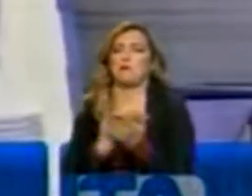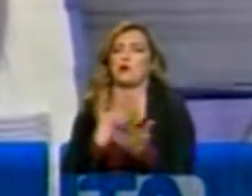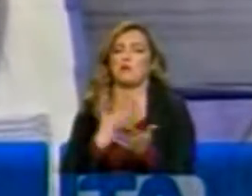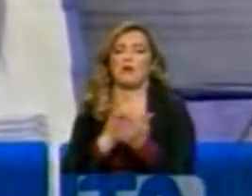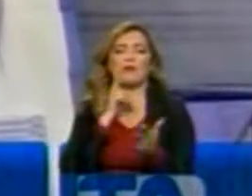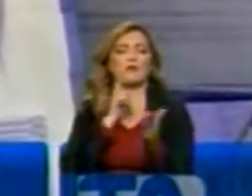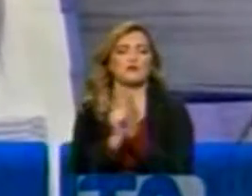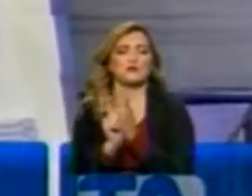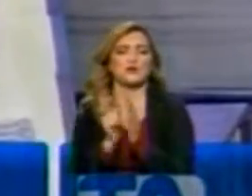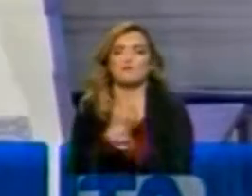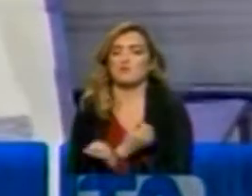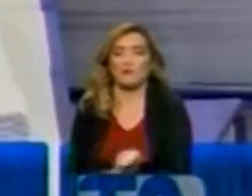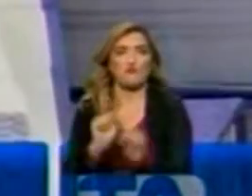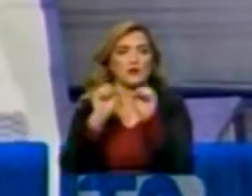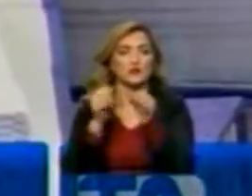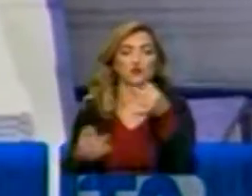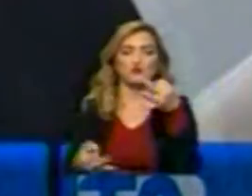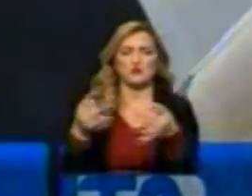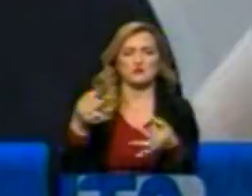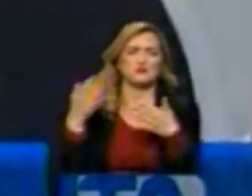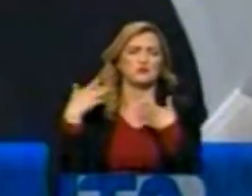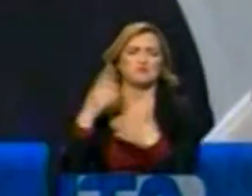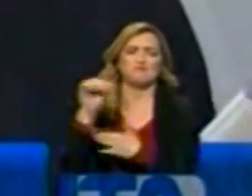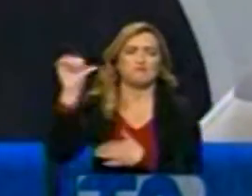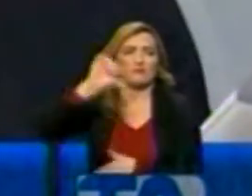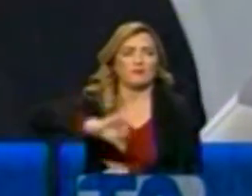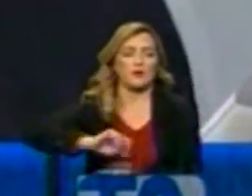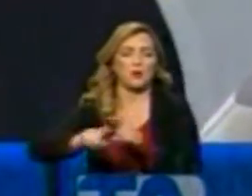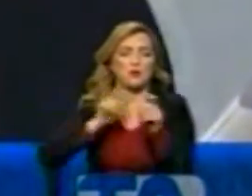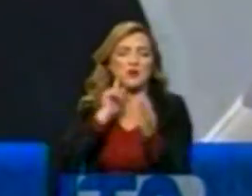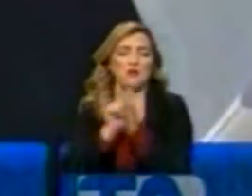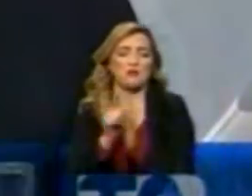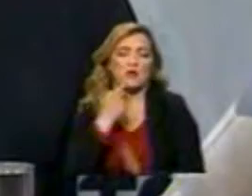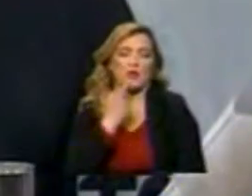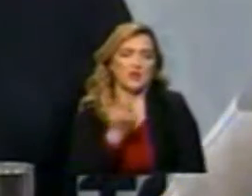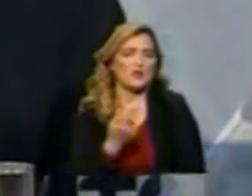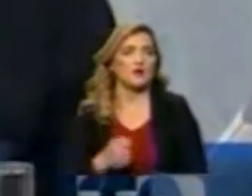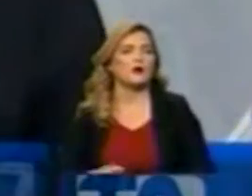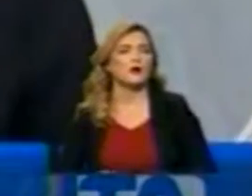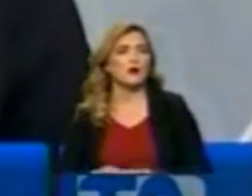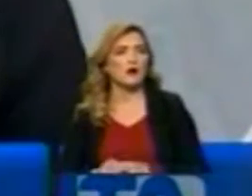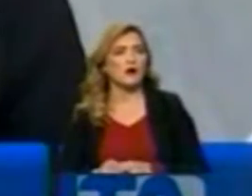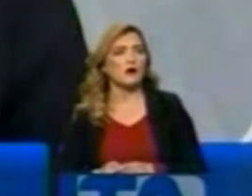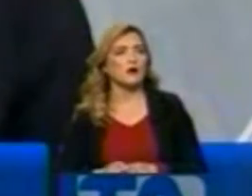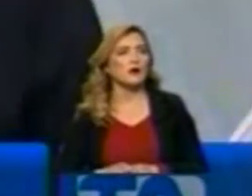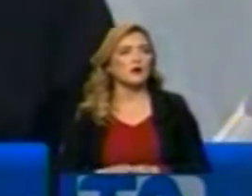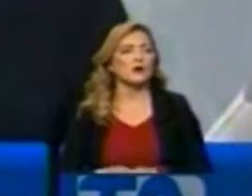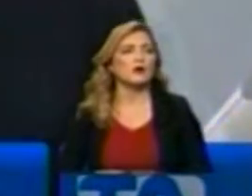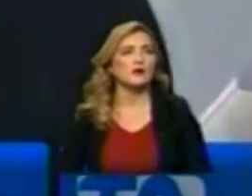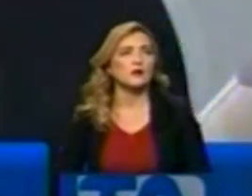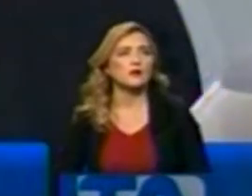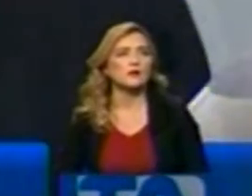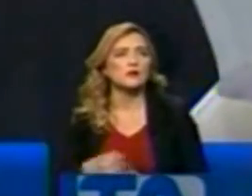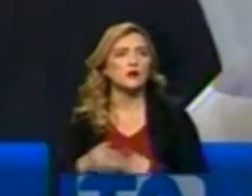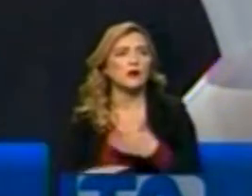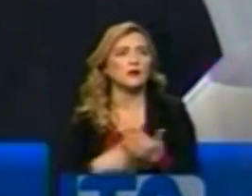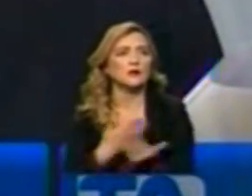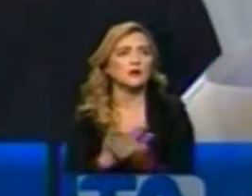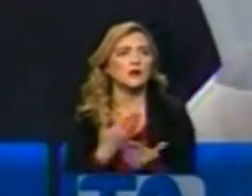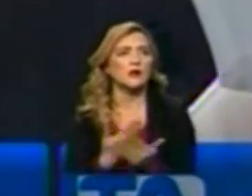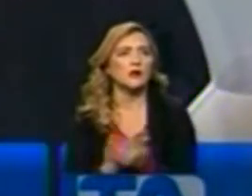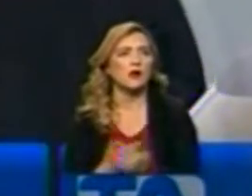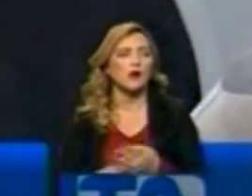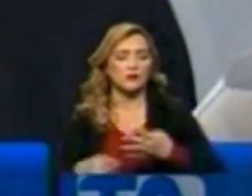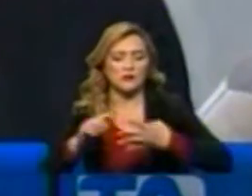que el juicio político está mal planteado. Los interpelantes señalan que es procedente lo planteado a las